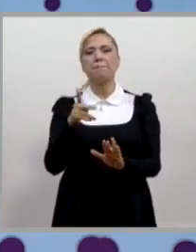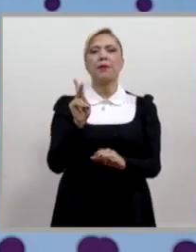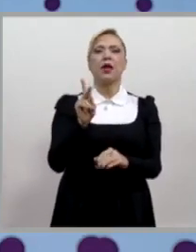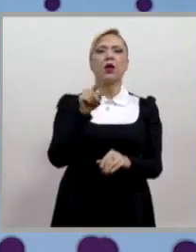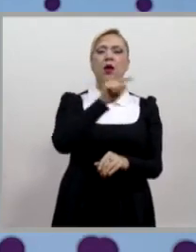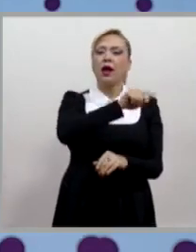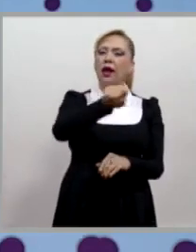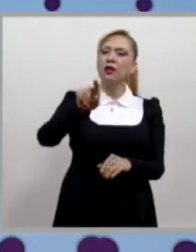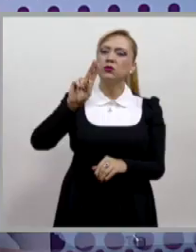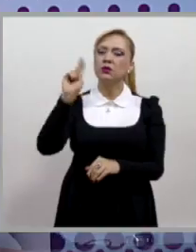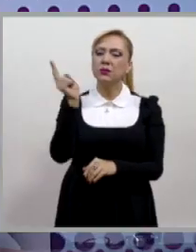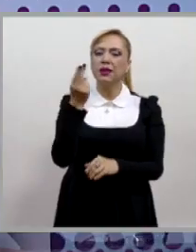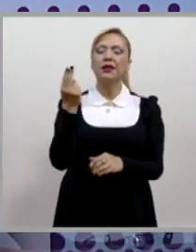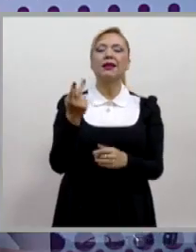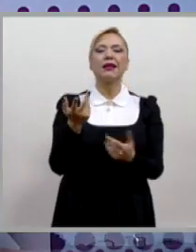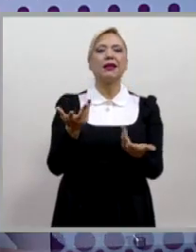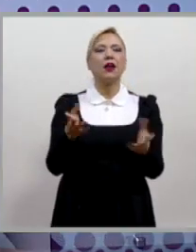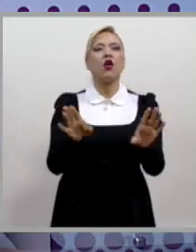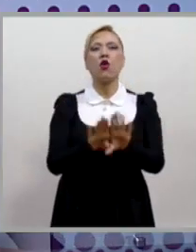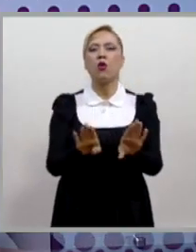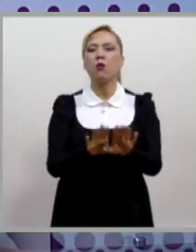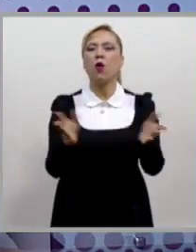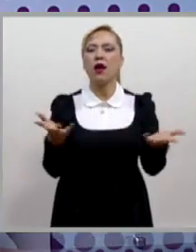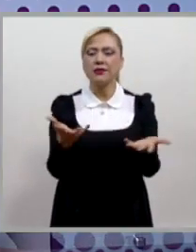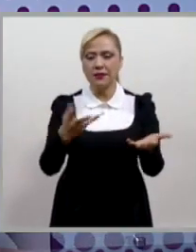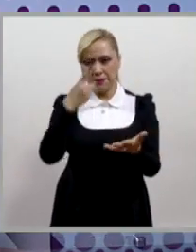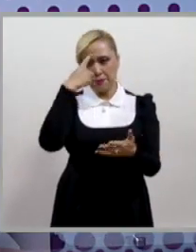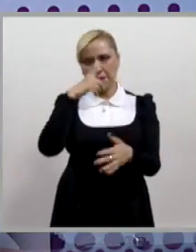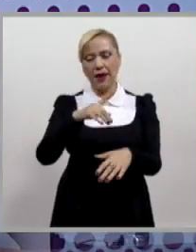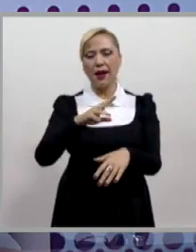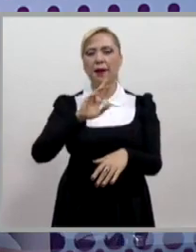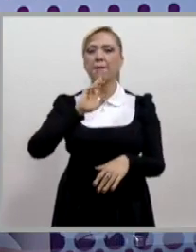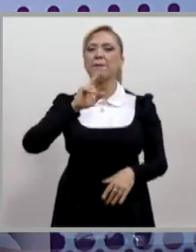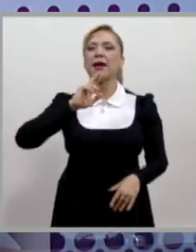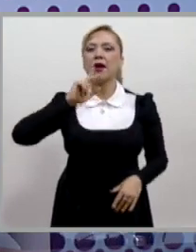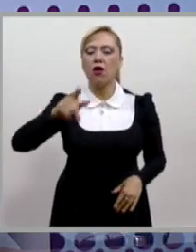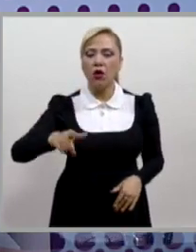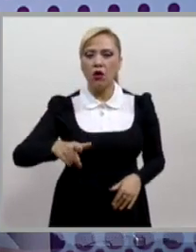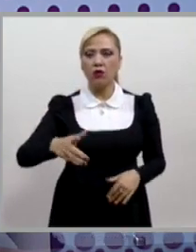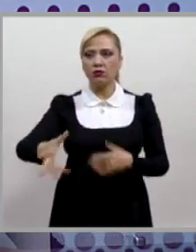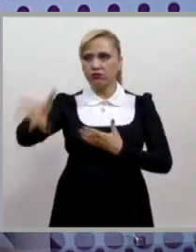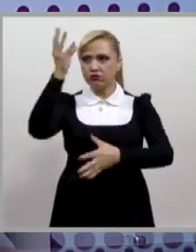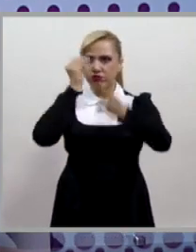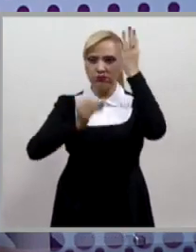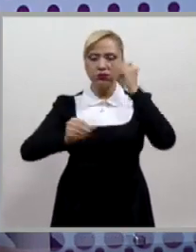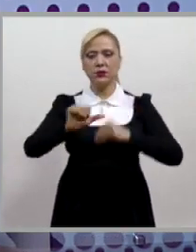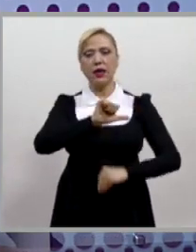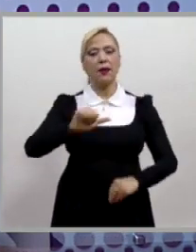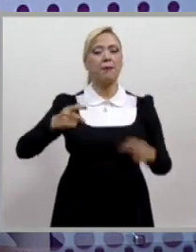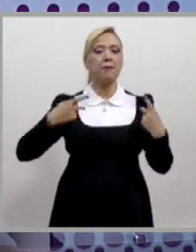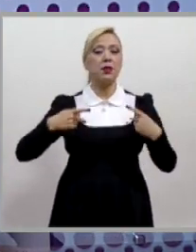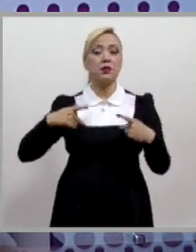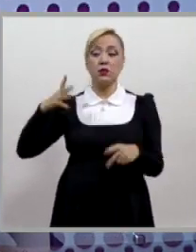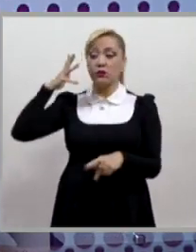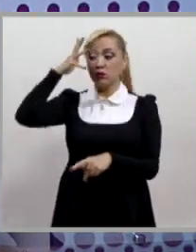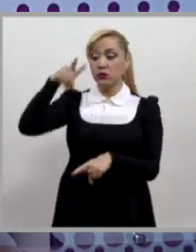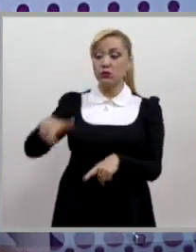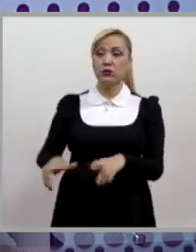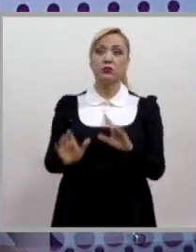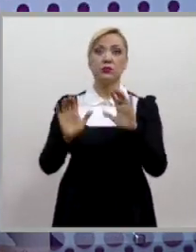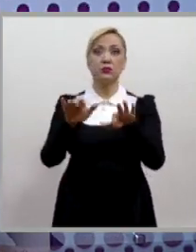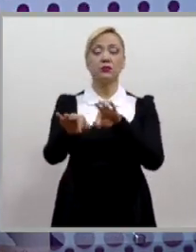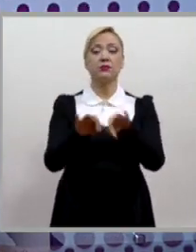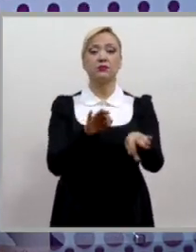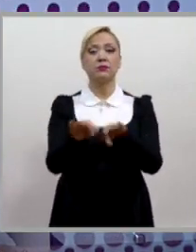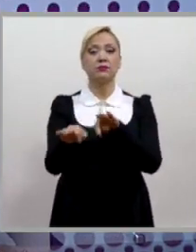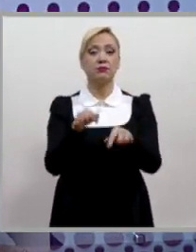las universidades, ¿qué se puede hacer para fortalecer las capacidades educativas de las personas que en el futuro van a trabajar